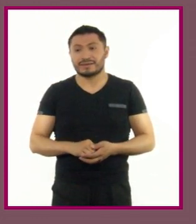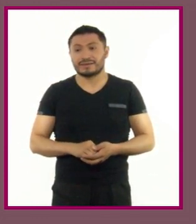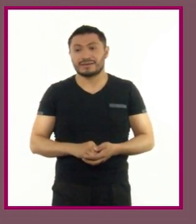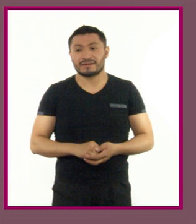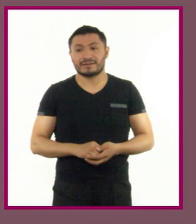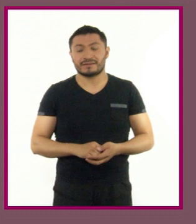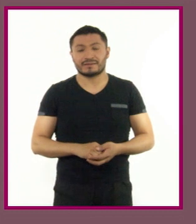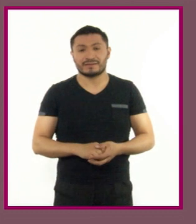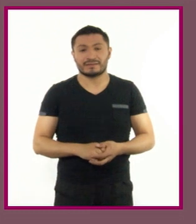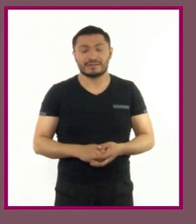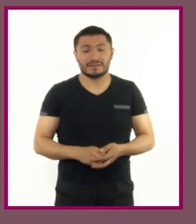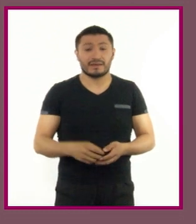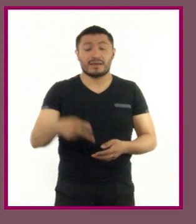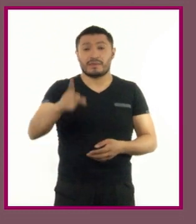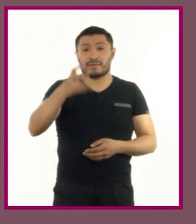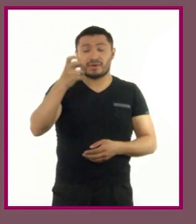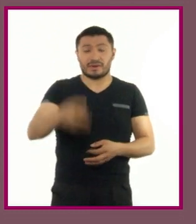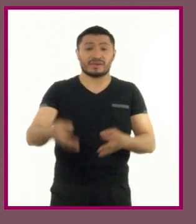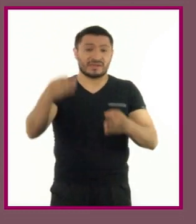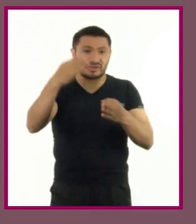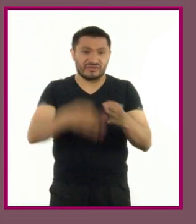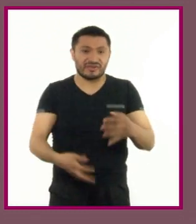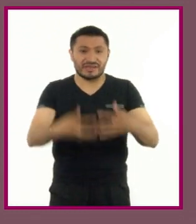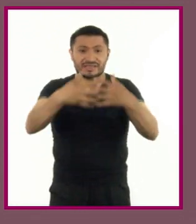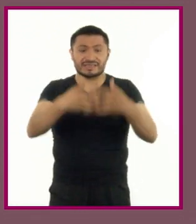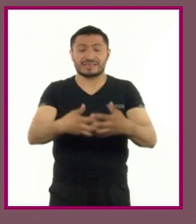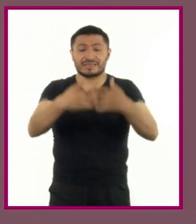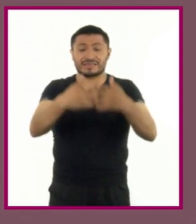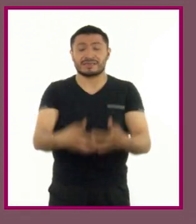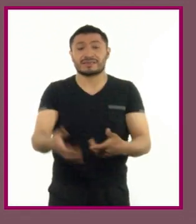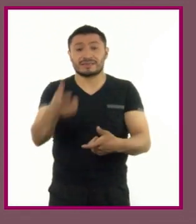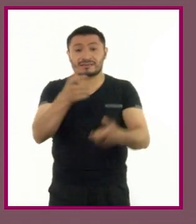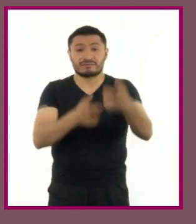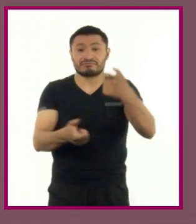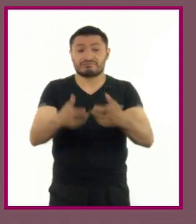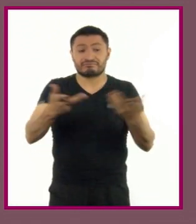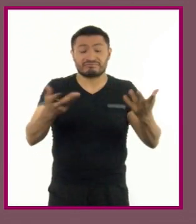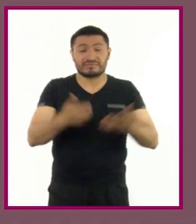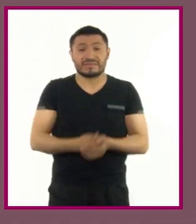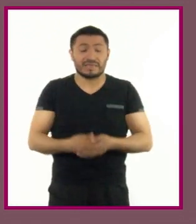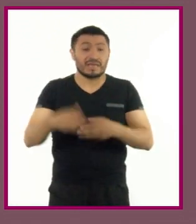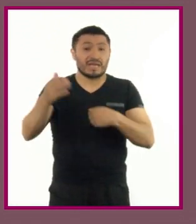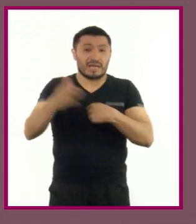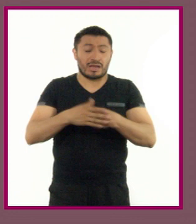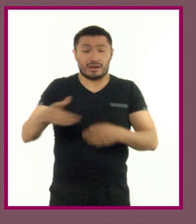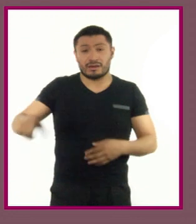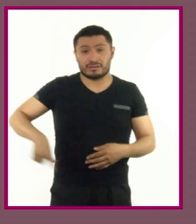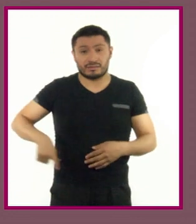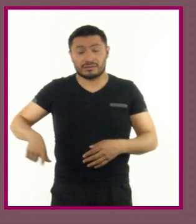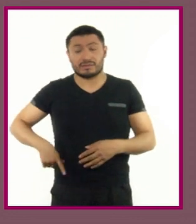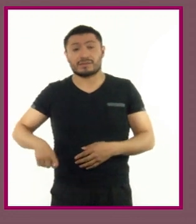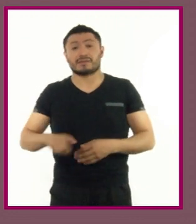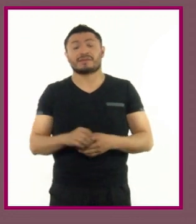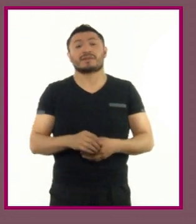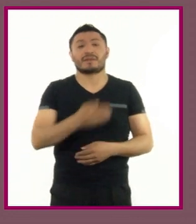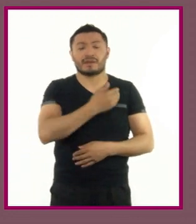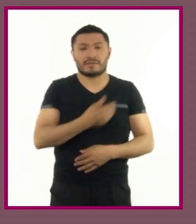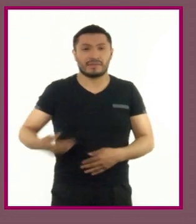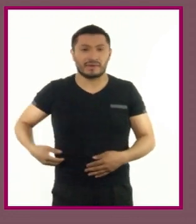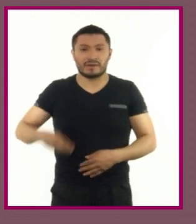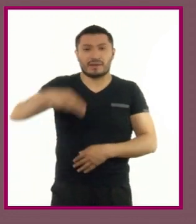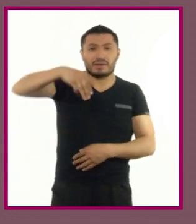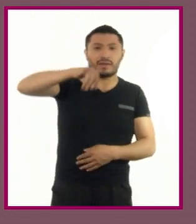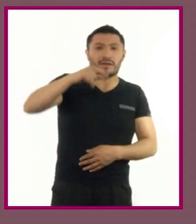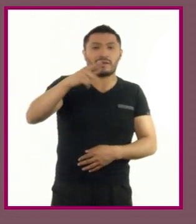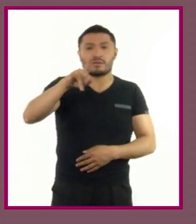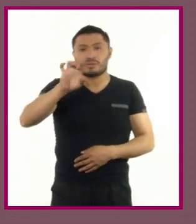de todo el sistema económico. Y entonces el siguiente gobierno, el gobierno presidido por Miguel de la